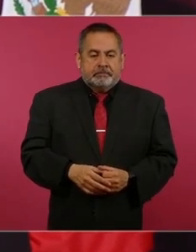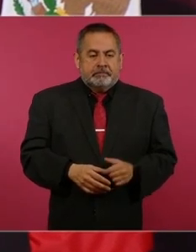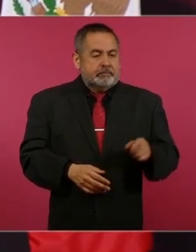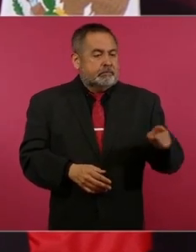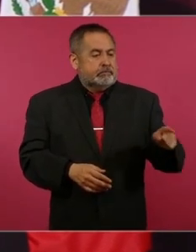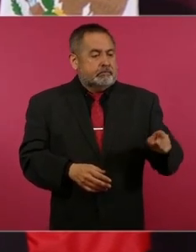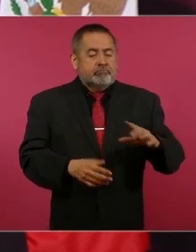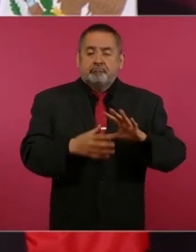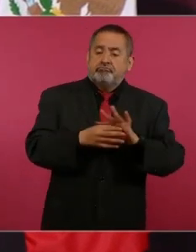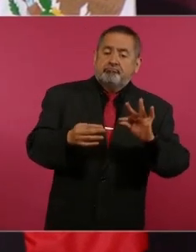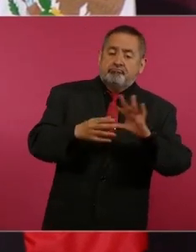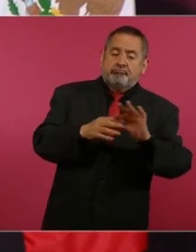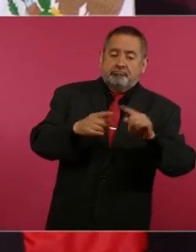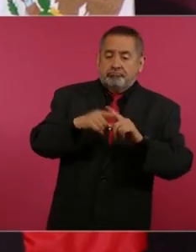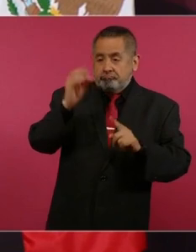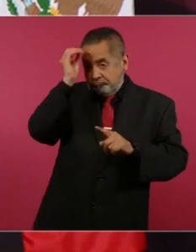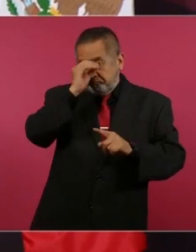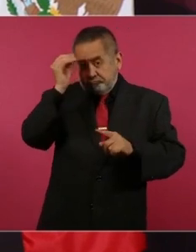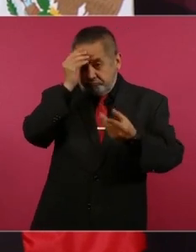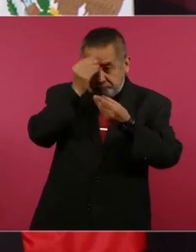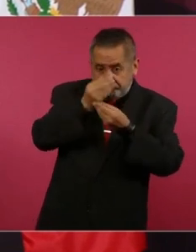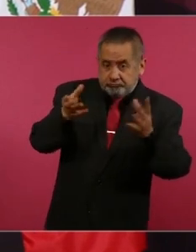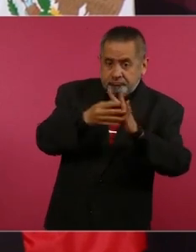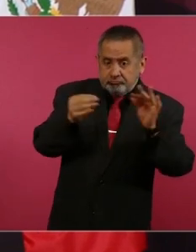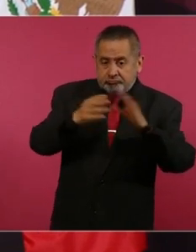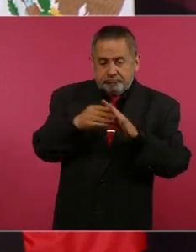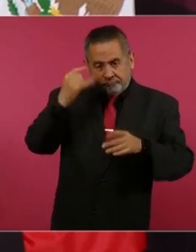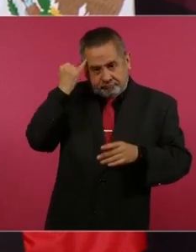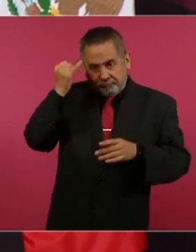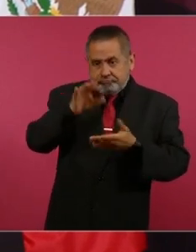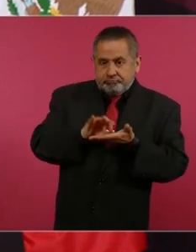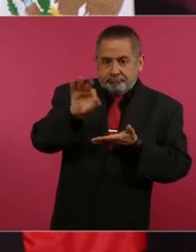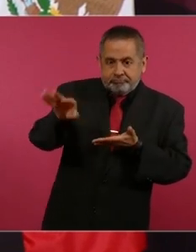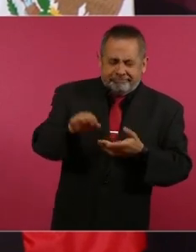formadores de opinión, como se les llamaba antes,